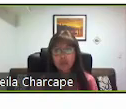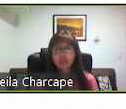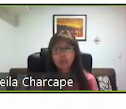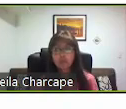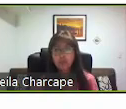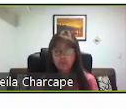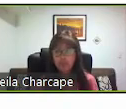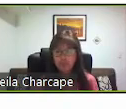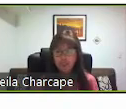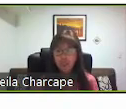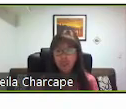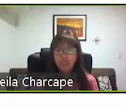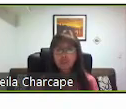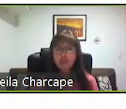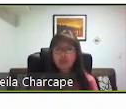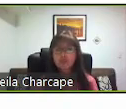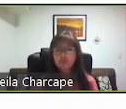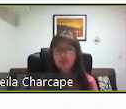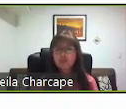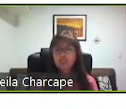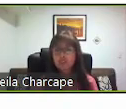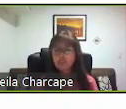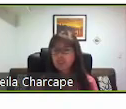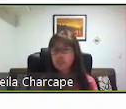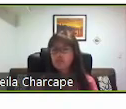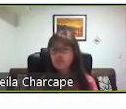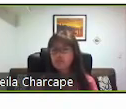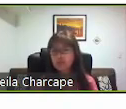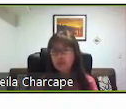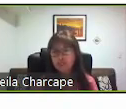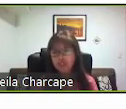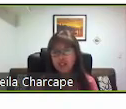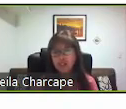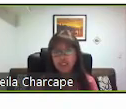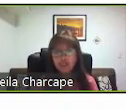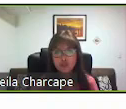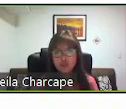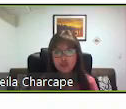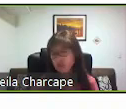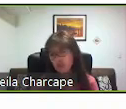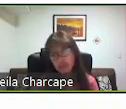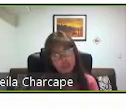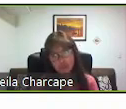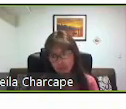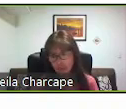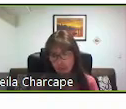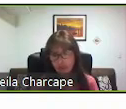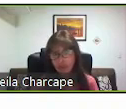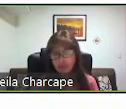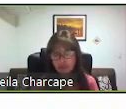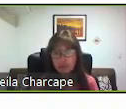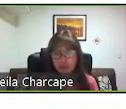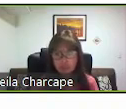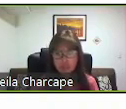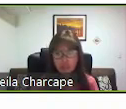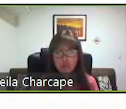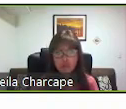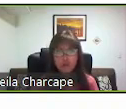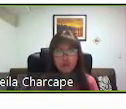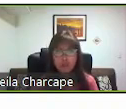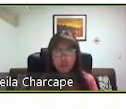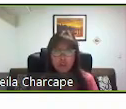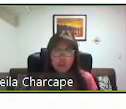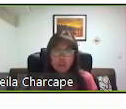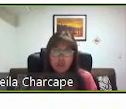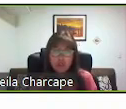miente. Pero por lo general, los niños que son víctimas de algún tipo de agresión no están mintiendo. No están mintiendo. Entonces,